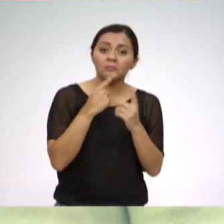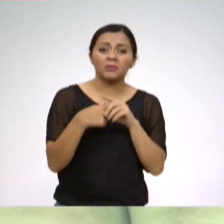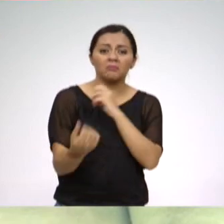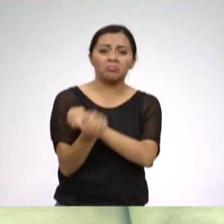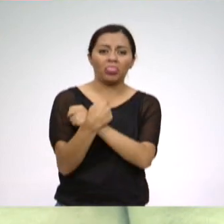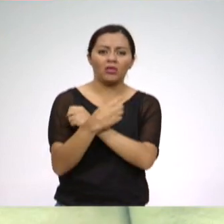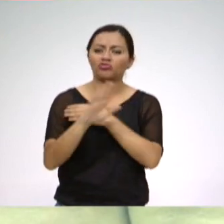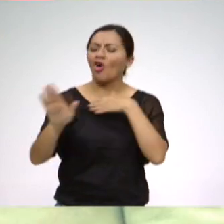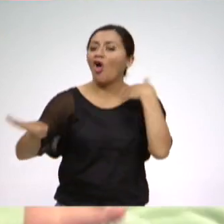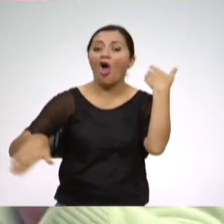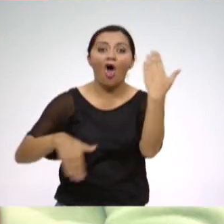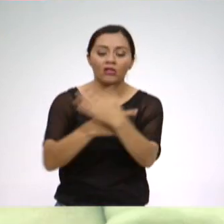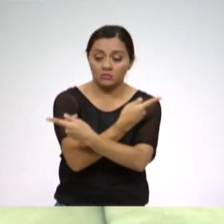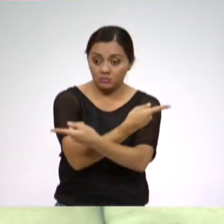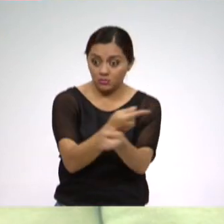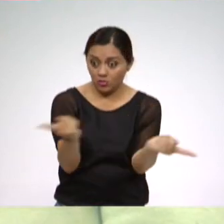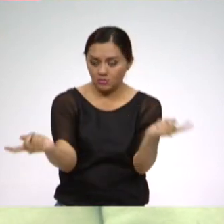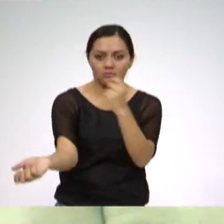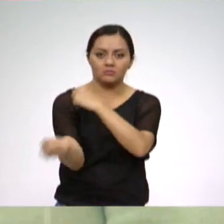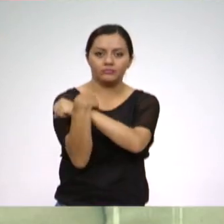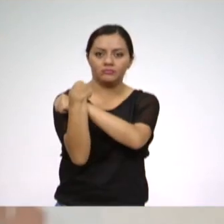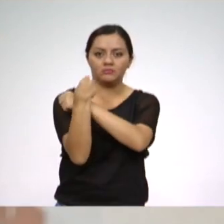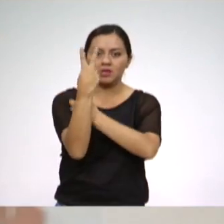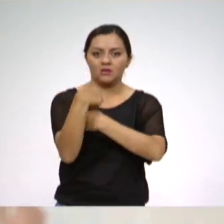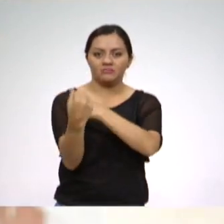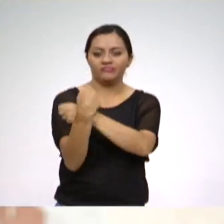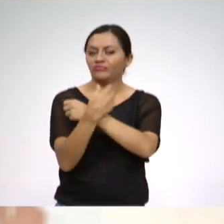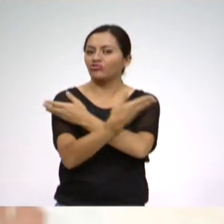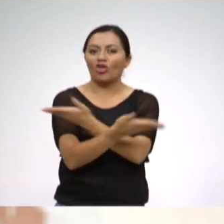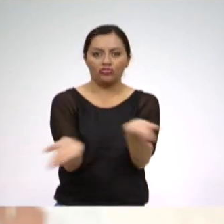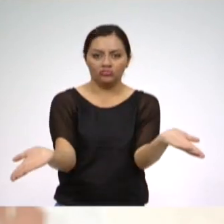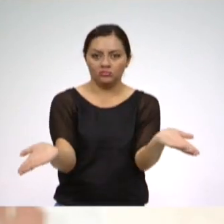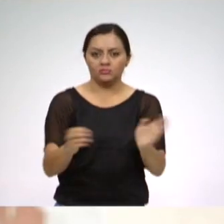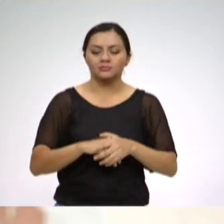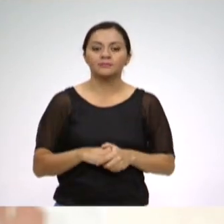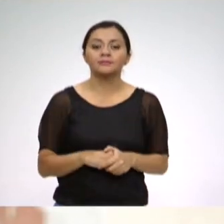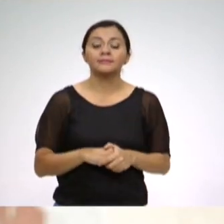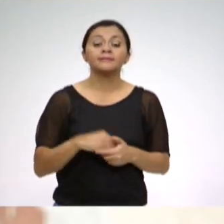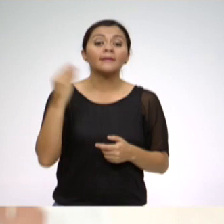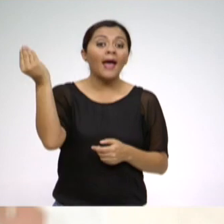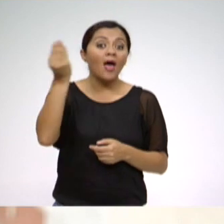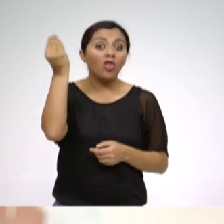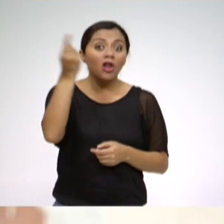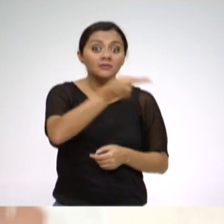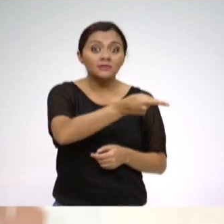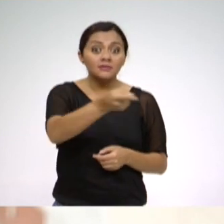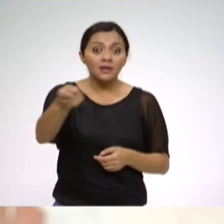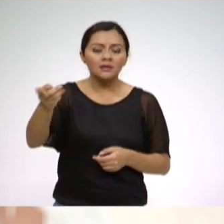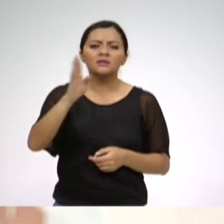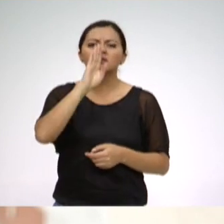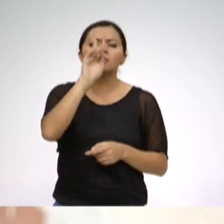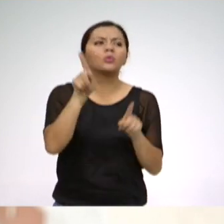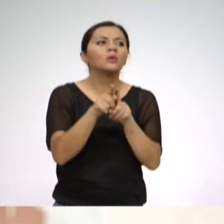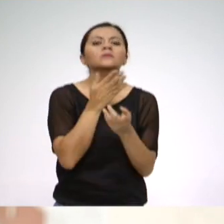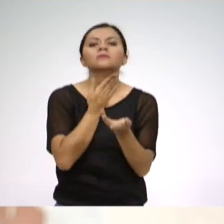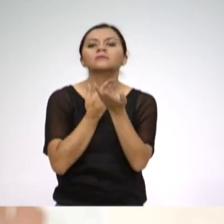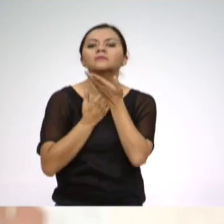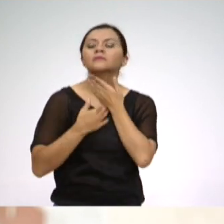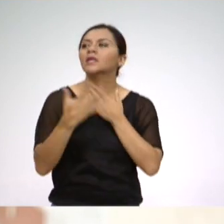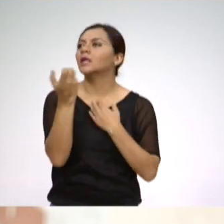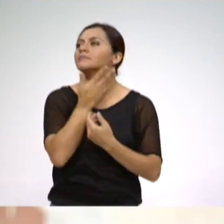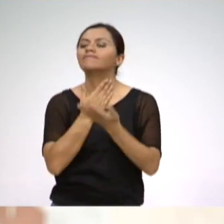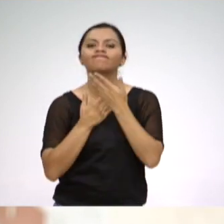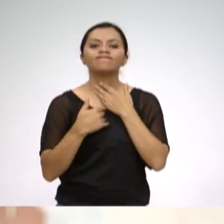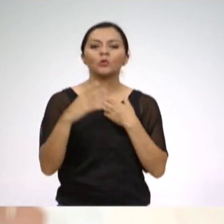caso. Todos ahí está. El adolescente, mucho se deja llevar por este factor deseo. Entonces, hay como